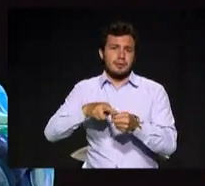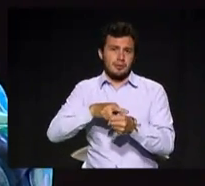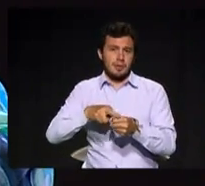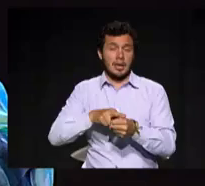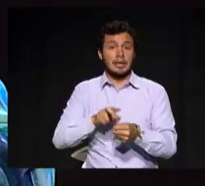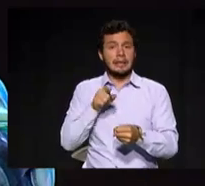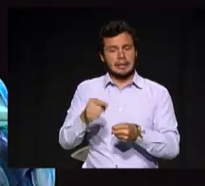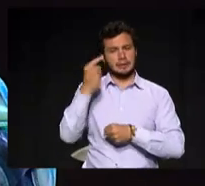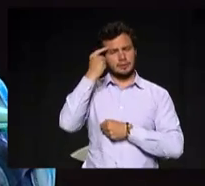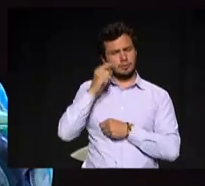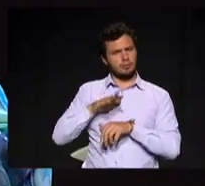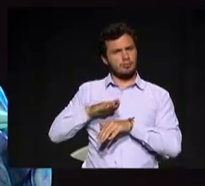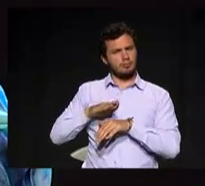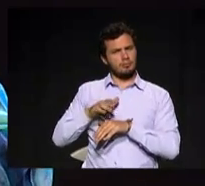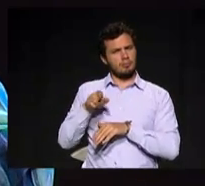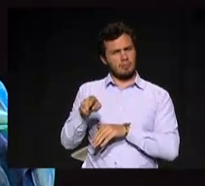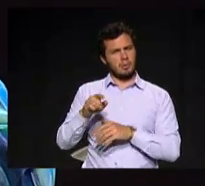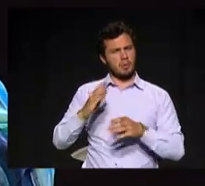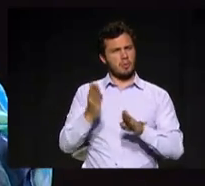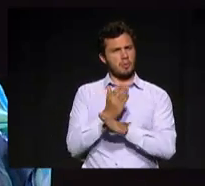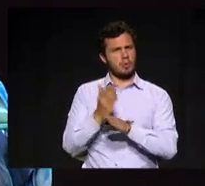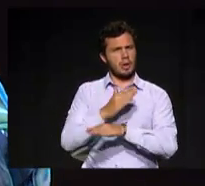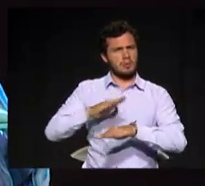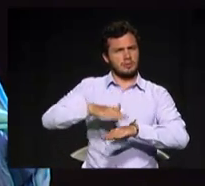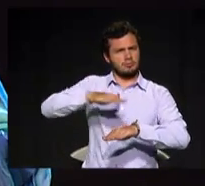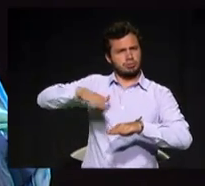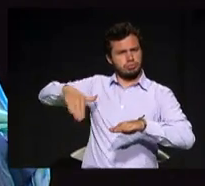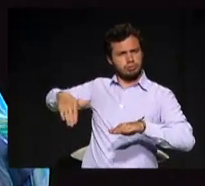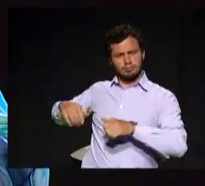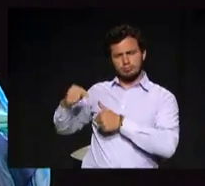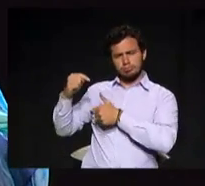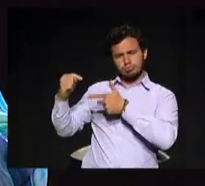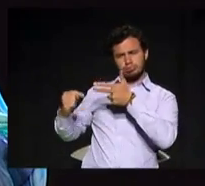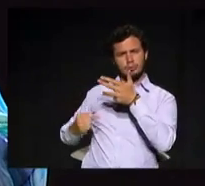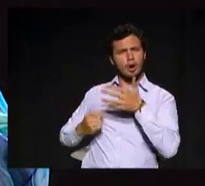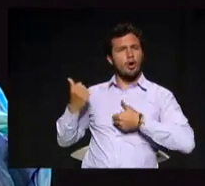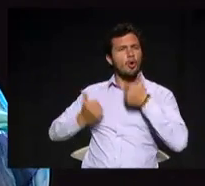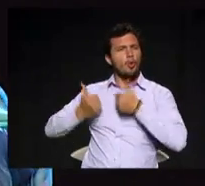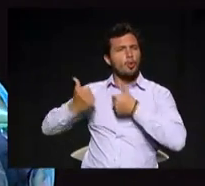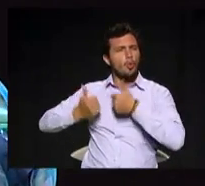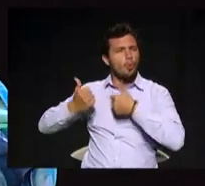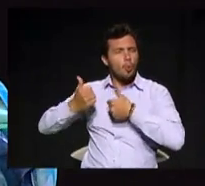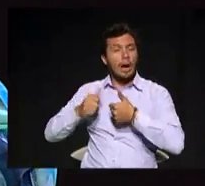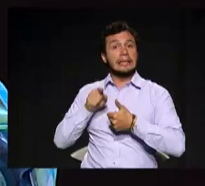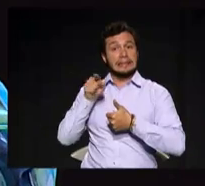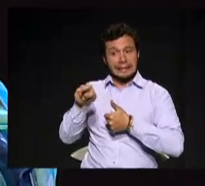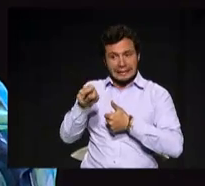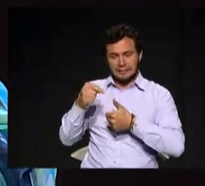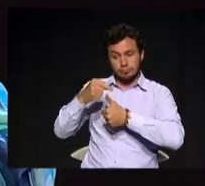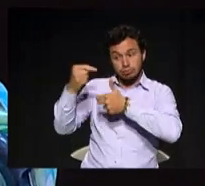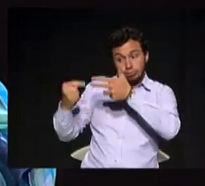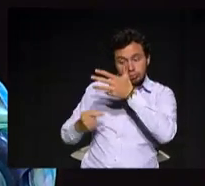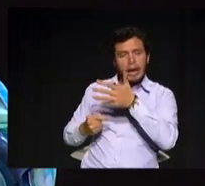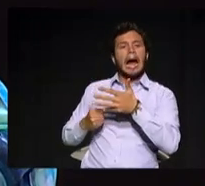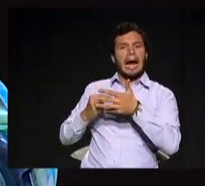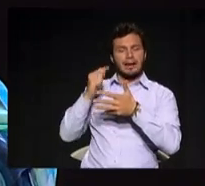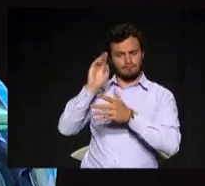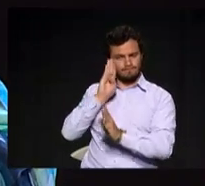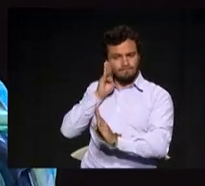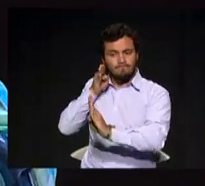y las causas del problema se combaten efectivamente generando posibilidad de ingresos